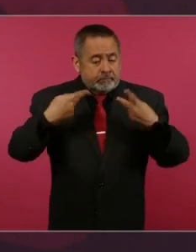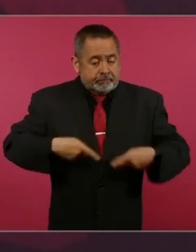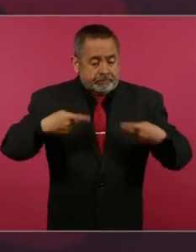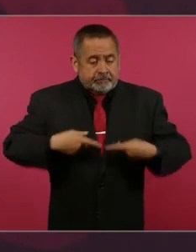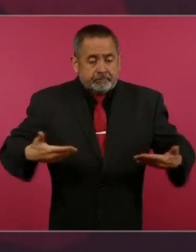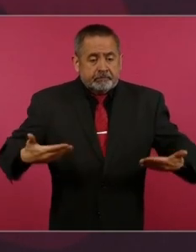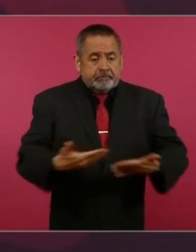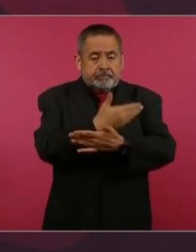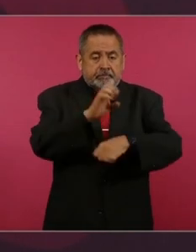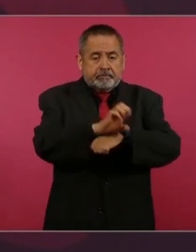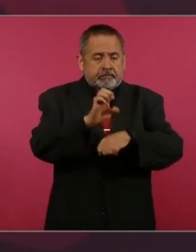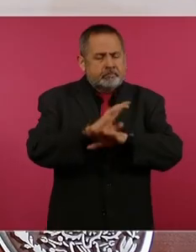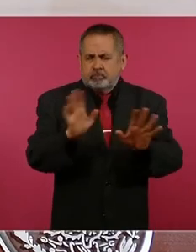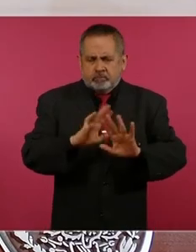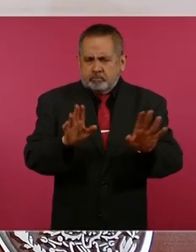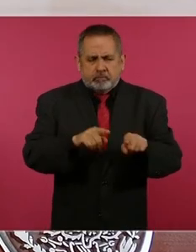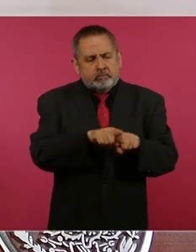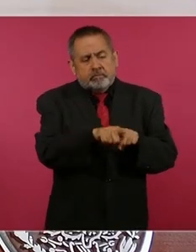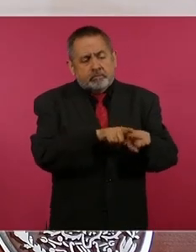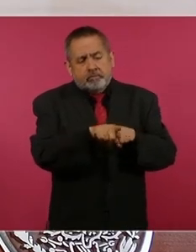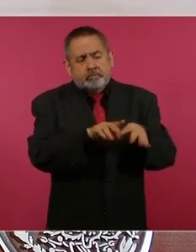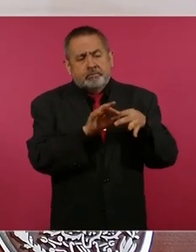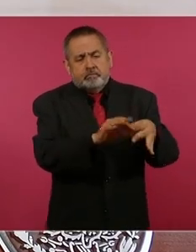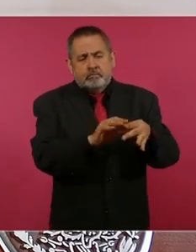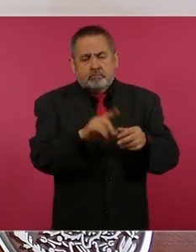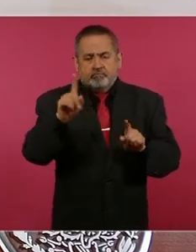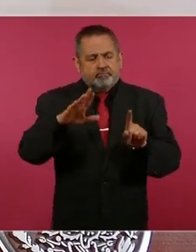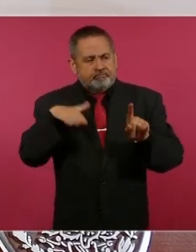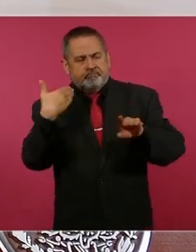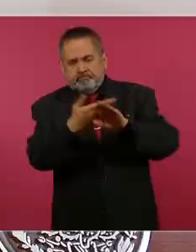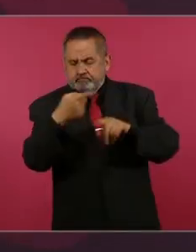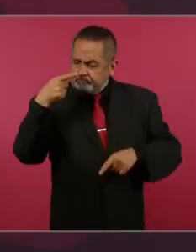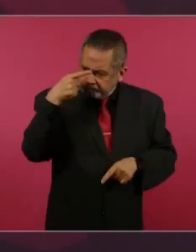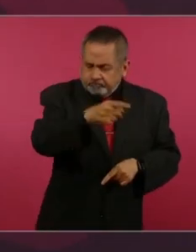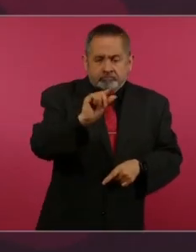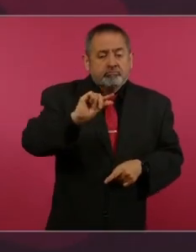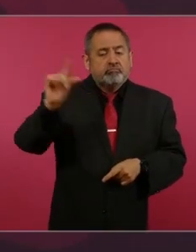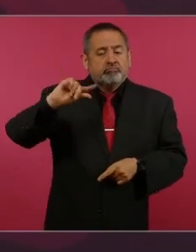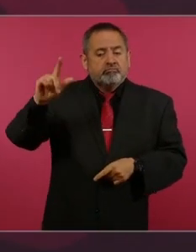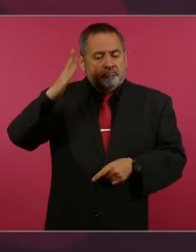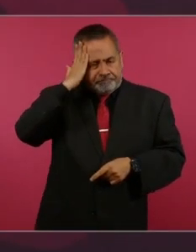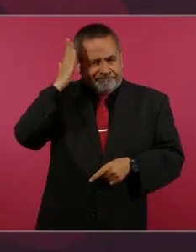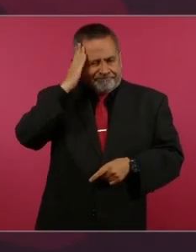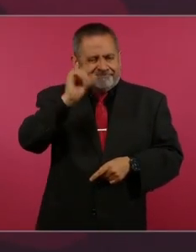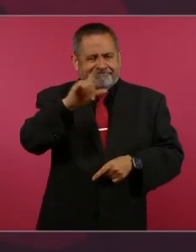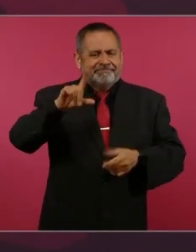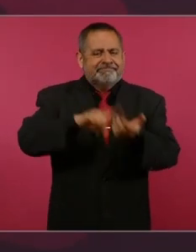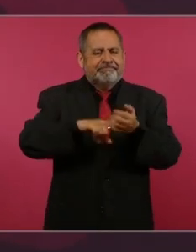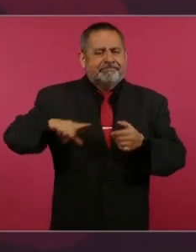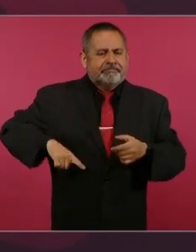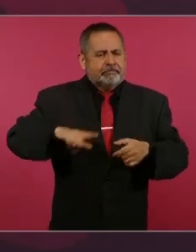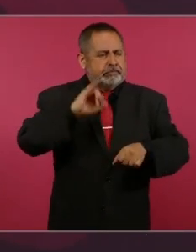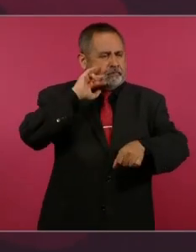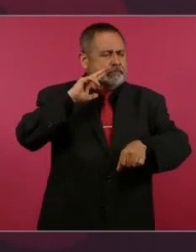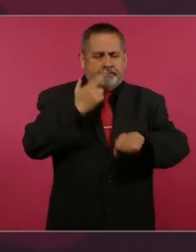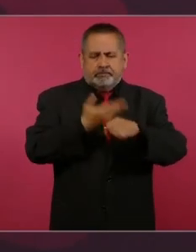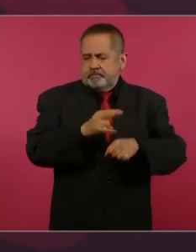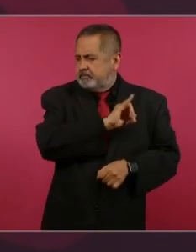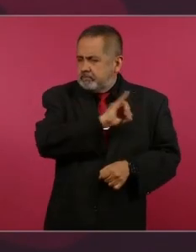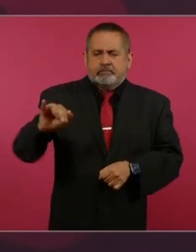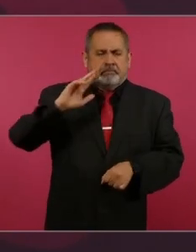de los hermanos ecuatorianos. Este es un asunto de una